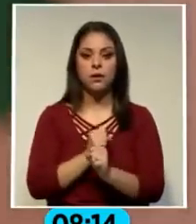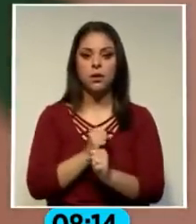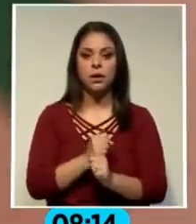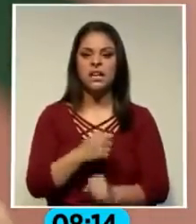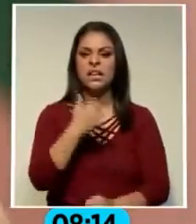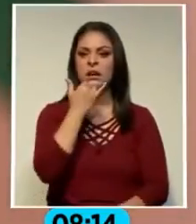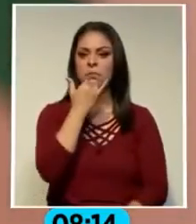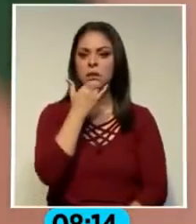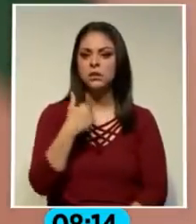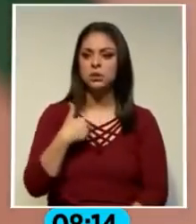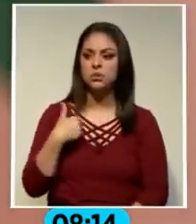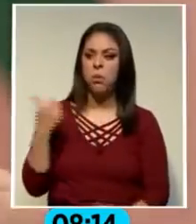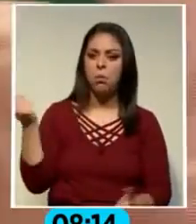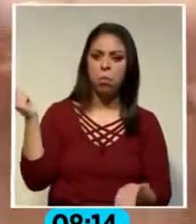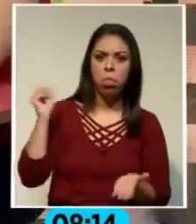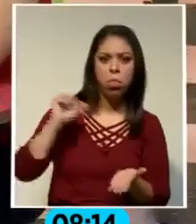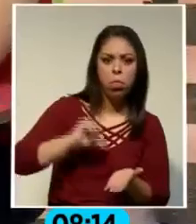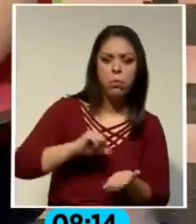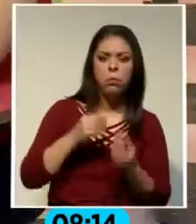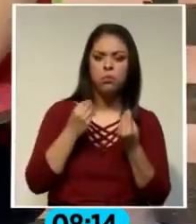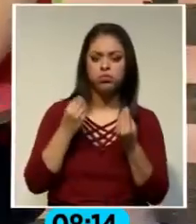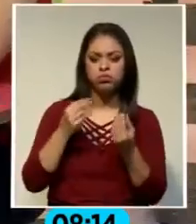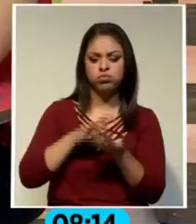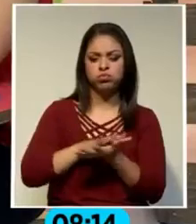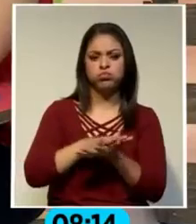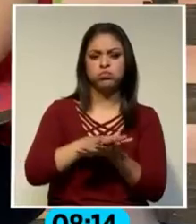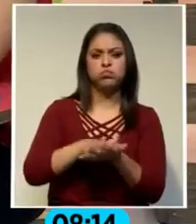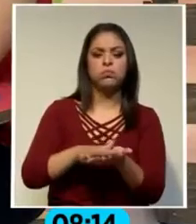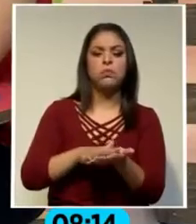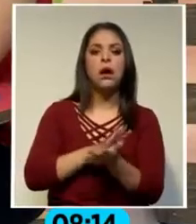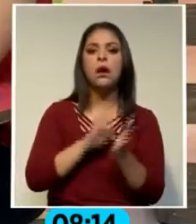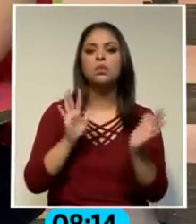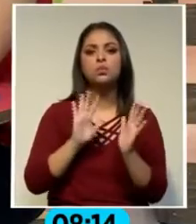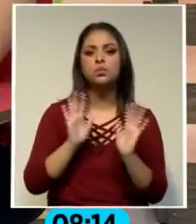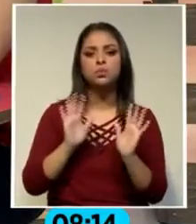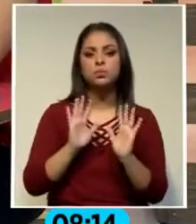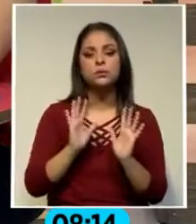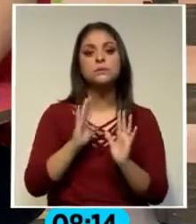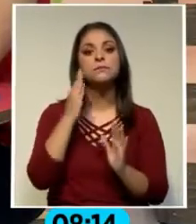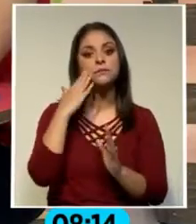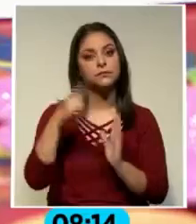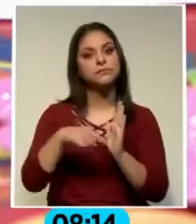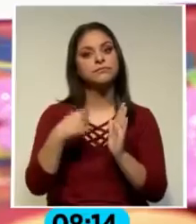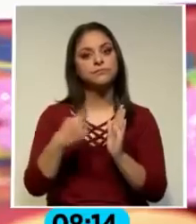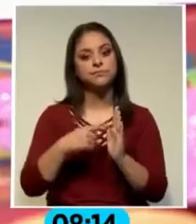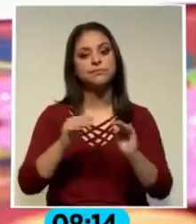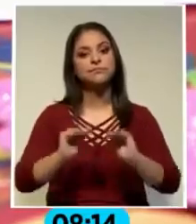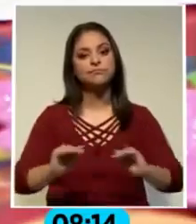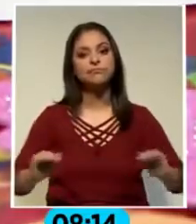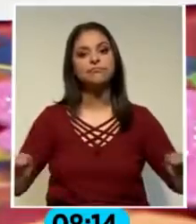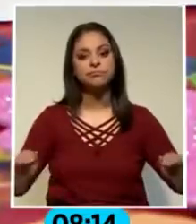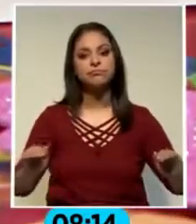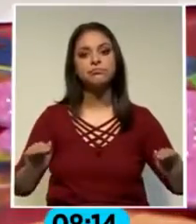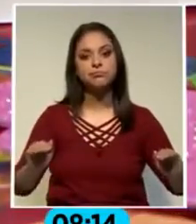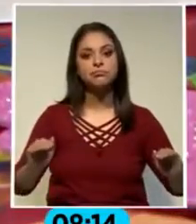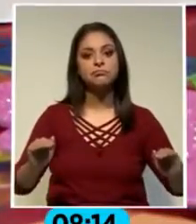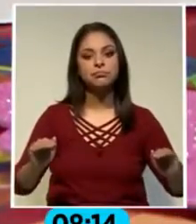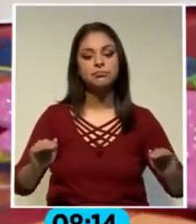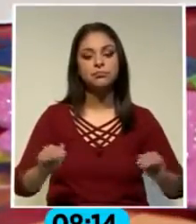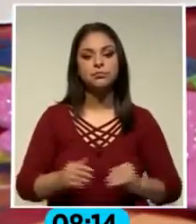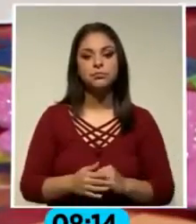mucha goma, niña? Ah, no, se sale todo. No ¿qué pasa? Porque a veces les pasa a los niños y las niñas que... ¿Qué pasa